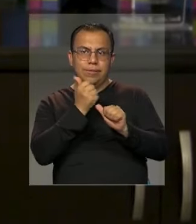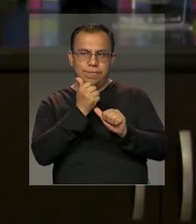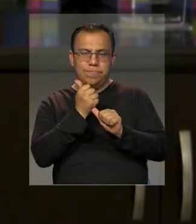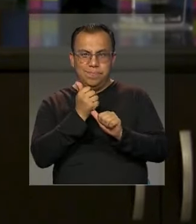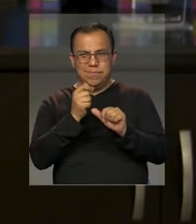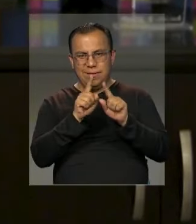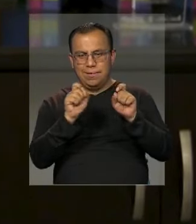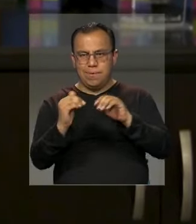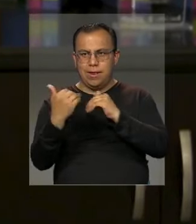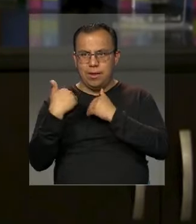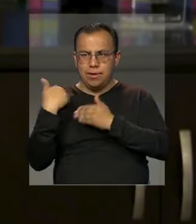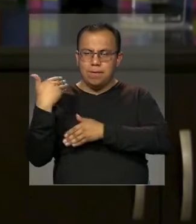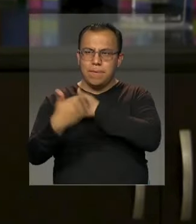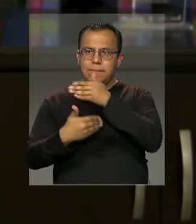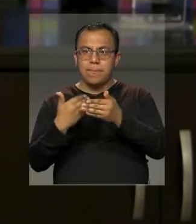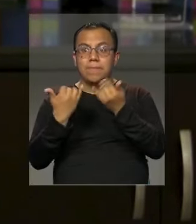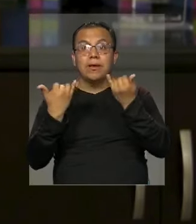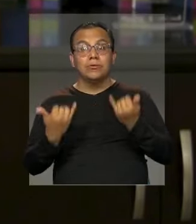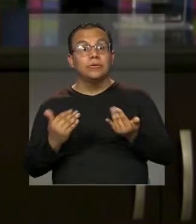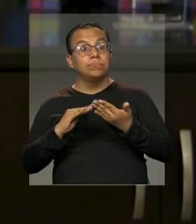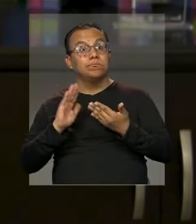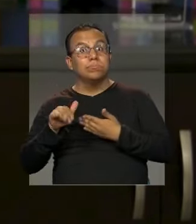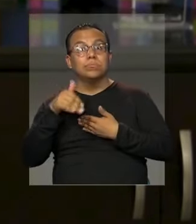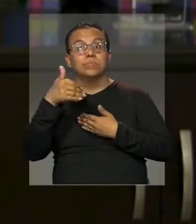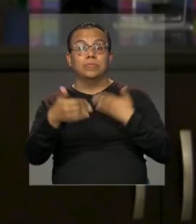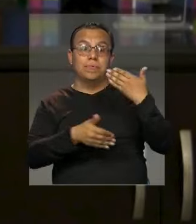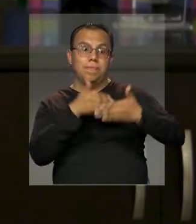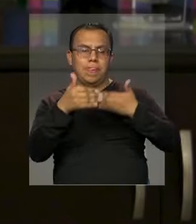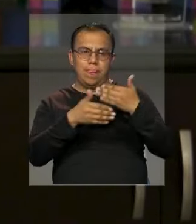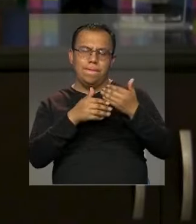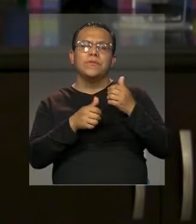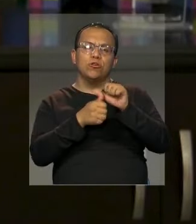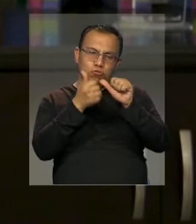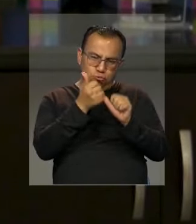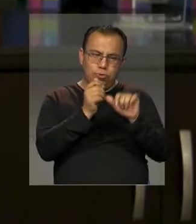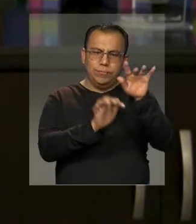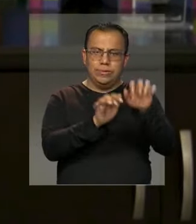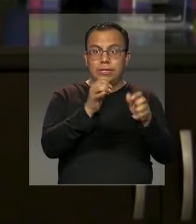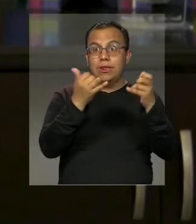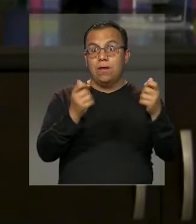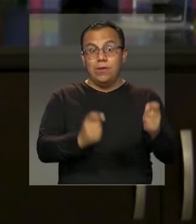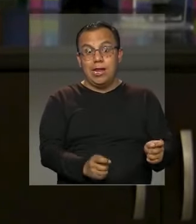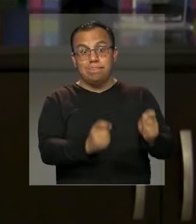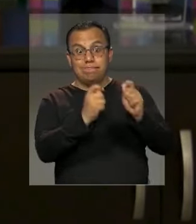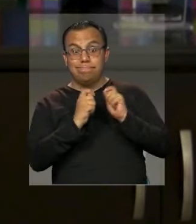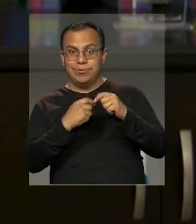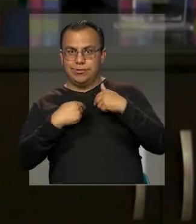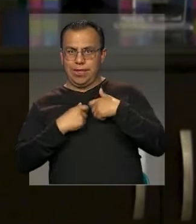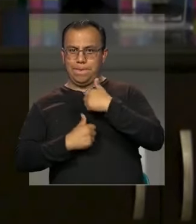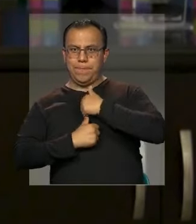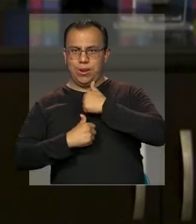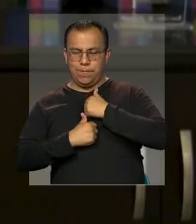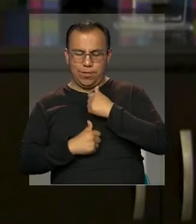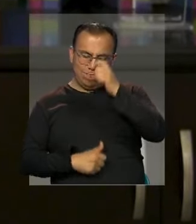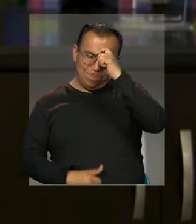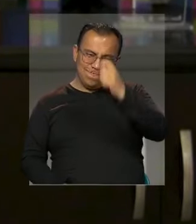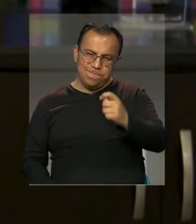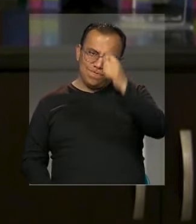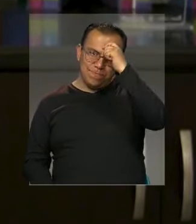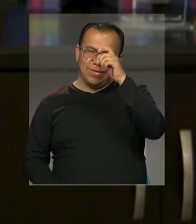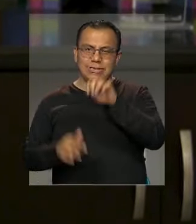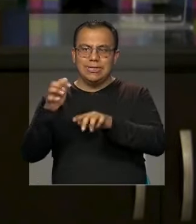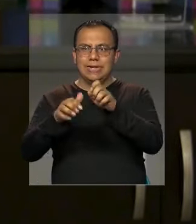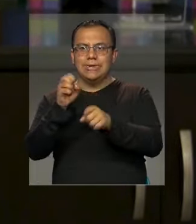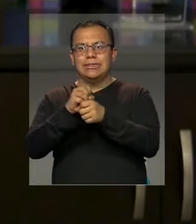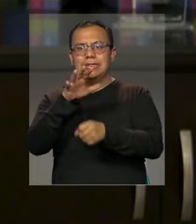despacho y después me desempeñé como subsecretaria y ahora pues tengo la oportunidad y el honor de ser la secretaria